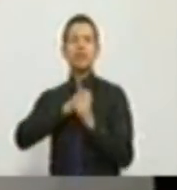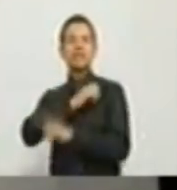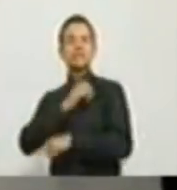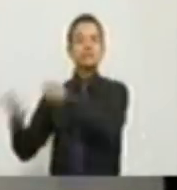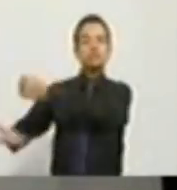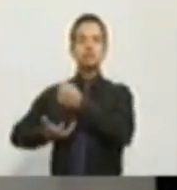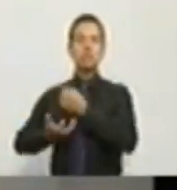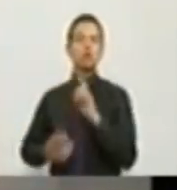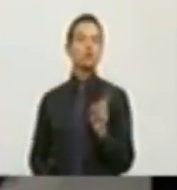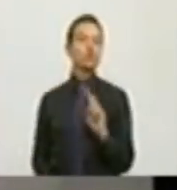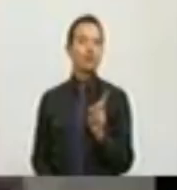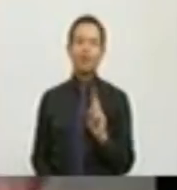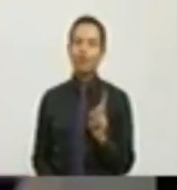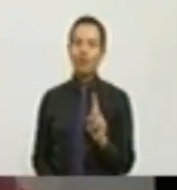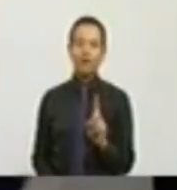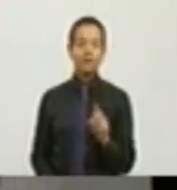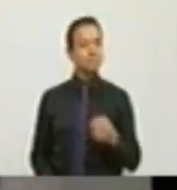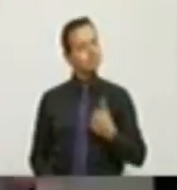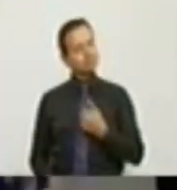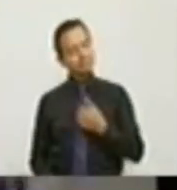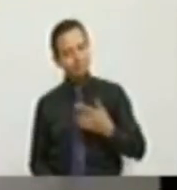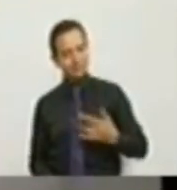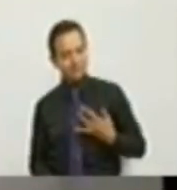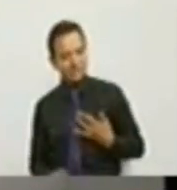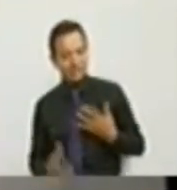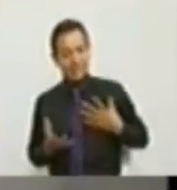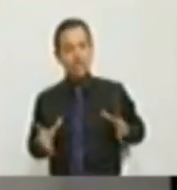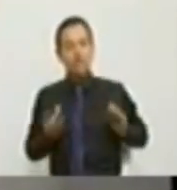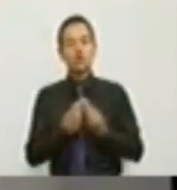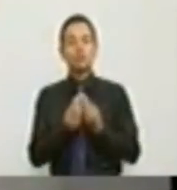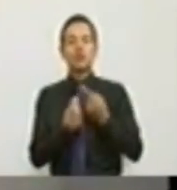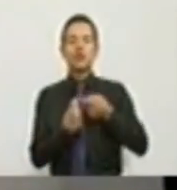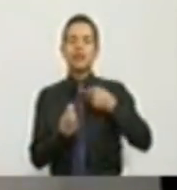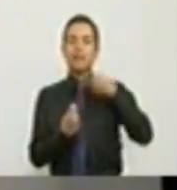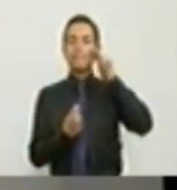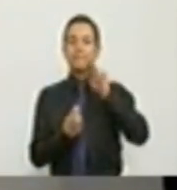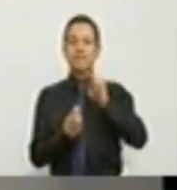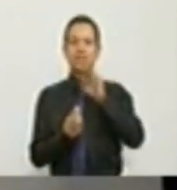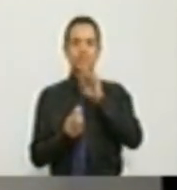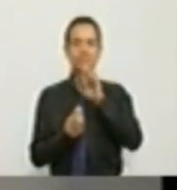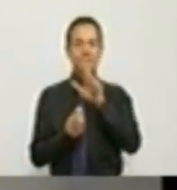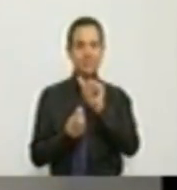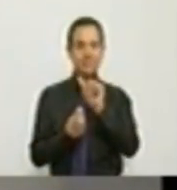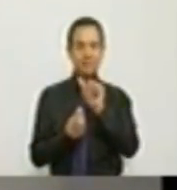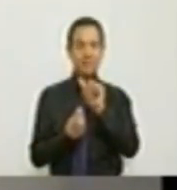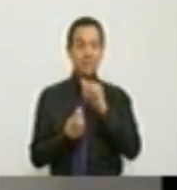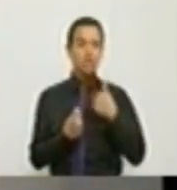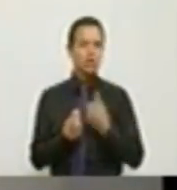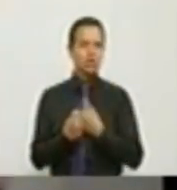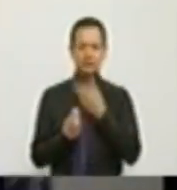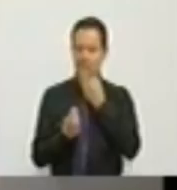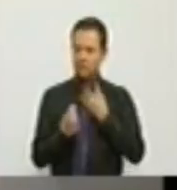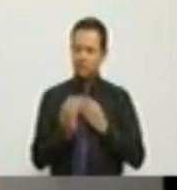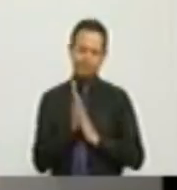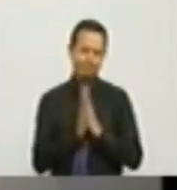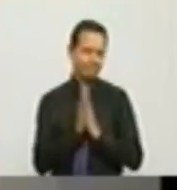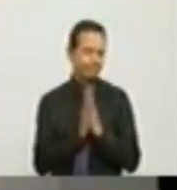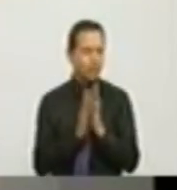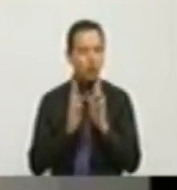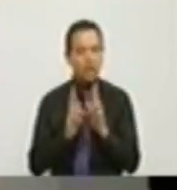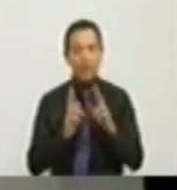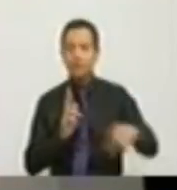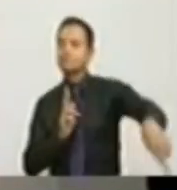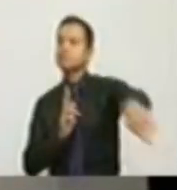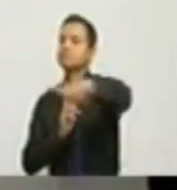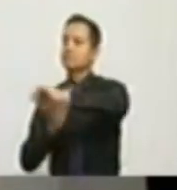reparación deseable, lo que nosotros desde Mira deseamos con mucha firmeza y los